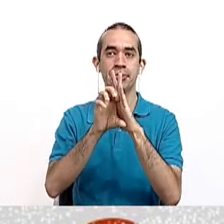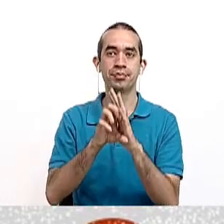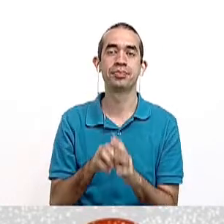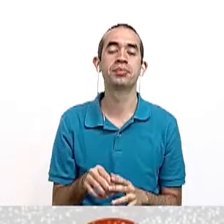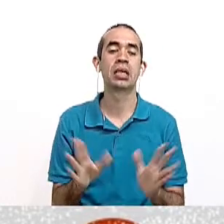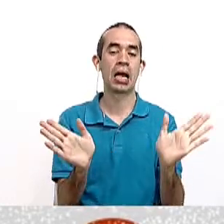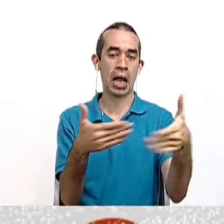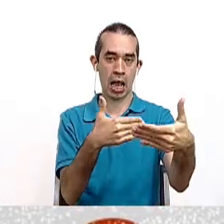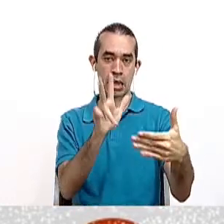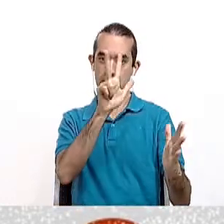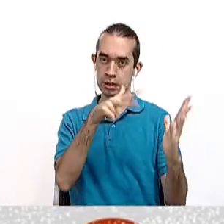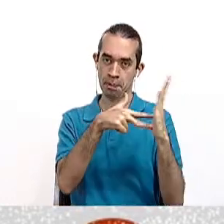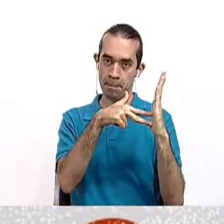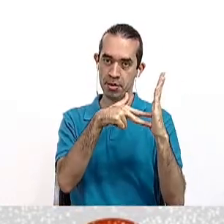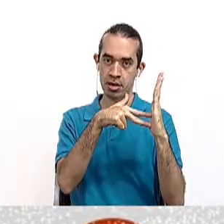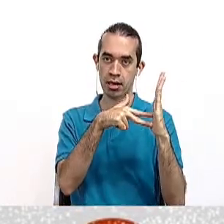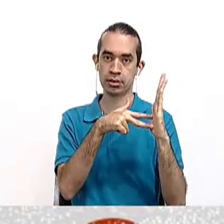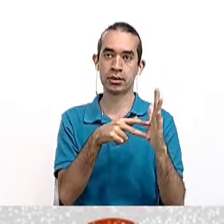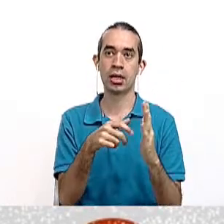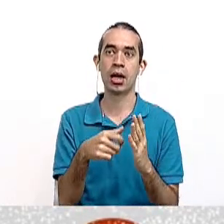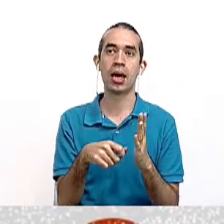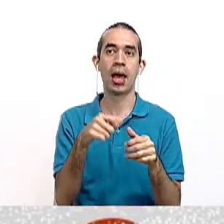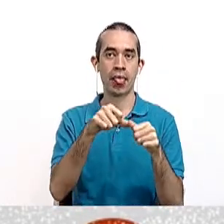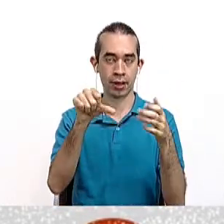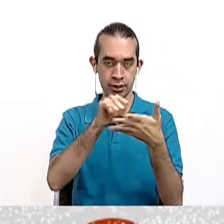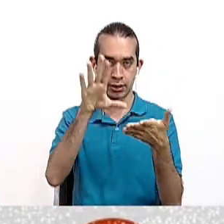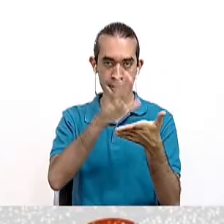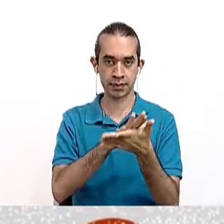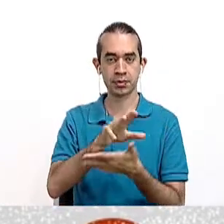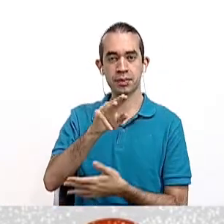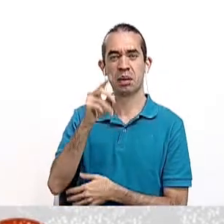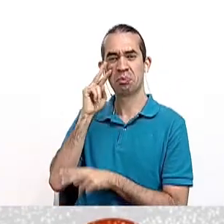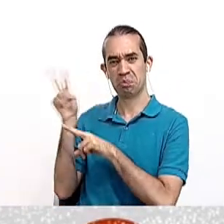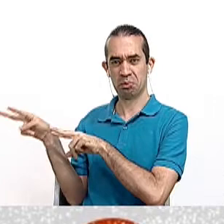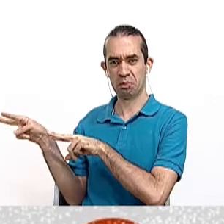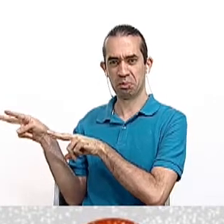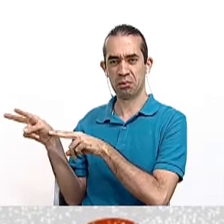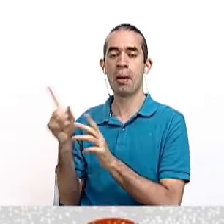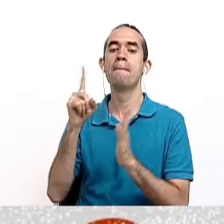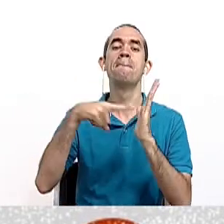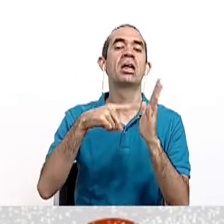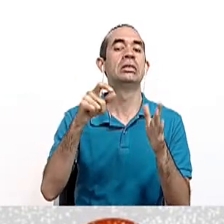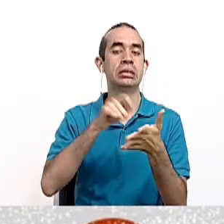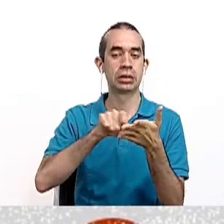caja contiene 3 millares de etiquetas, millar, conjunto de 1000 unidades.